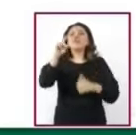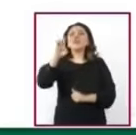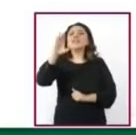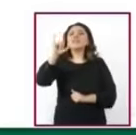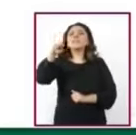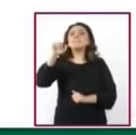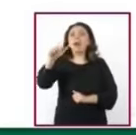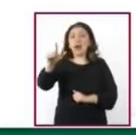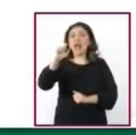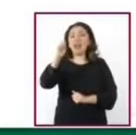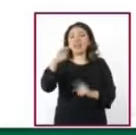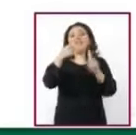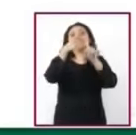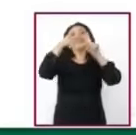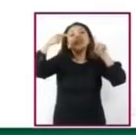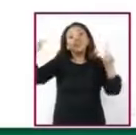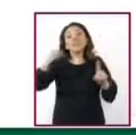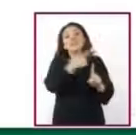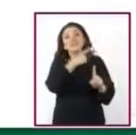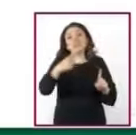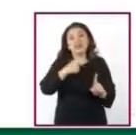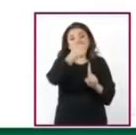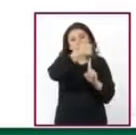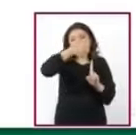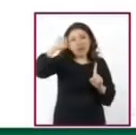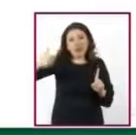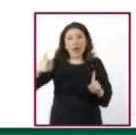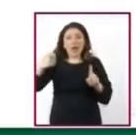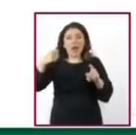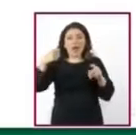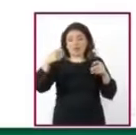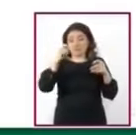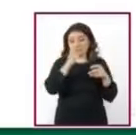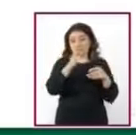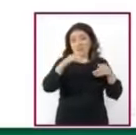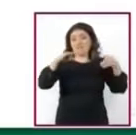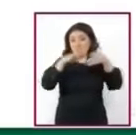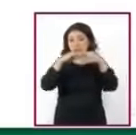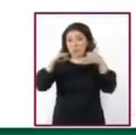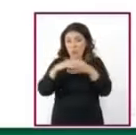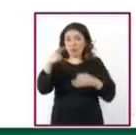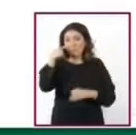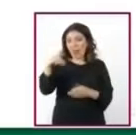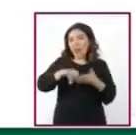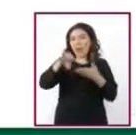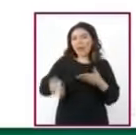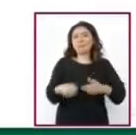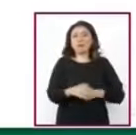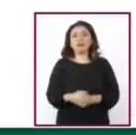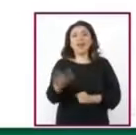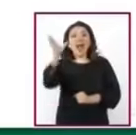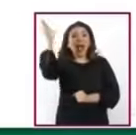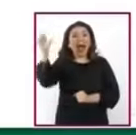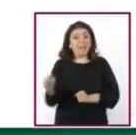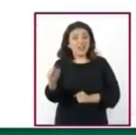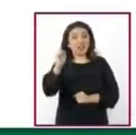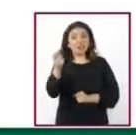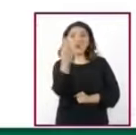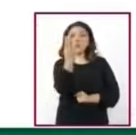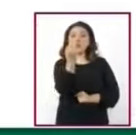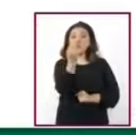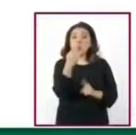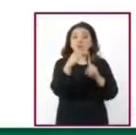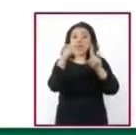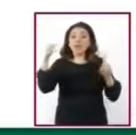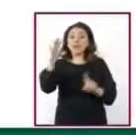decimal, haciéndose la división de cada una de las frecuencias relativas. Por ejemplo, para África la división de